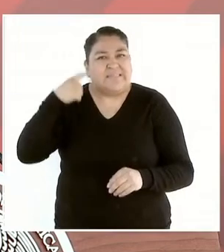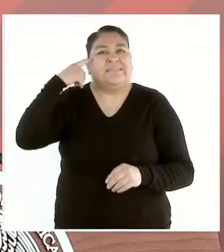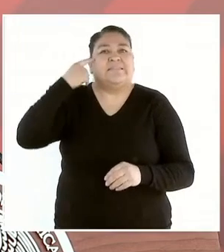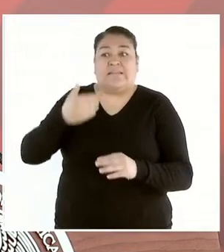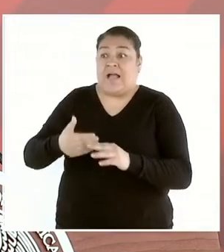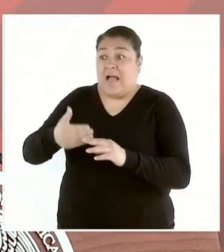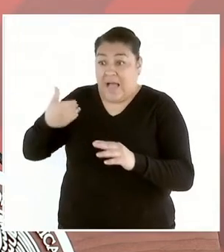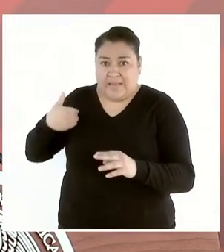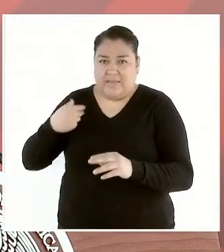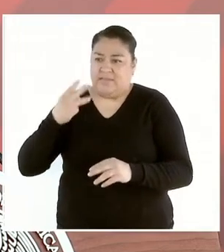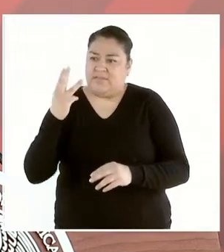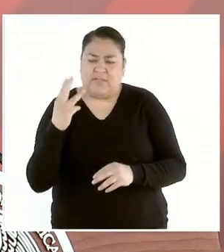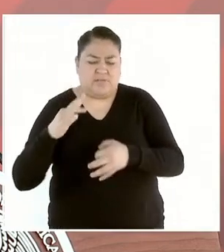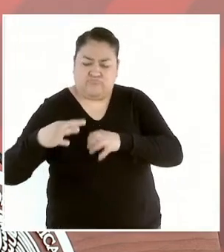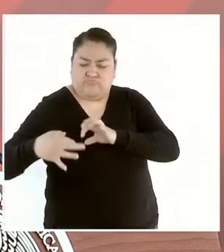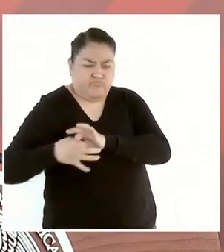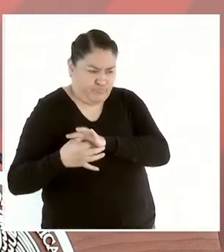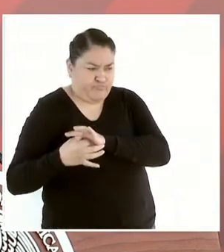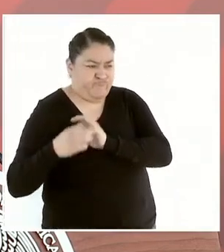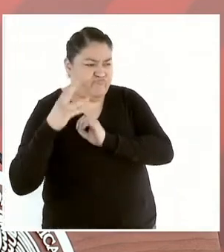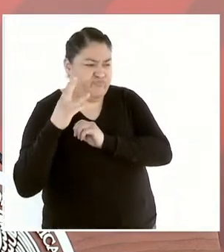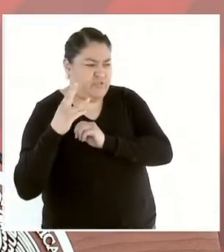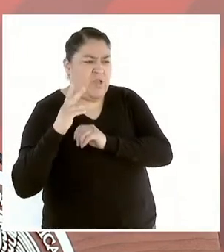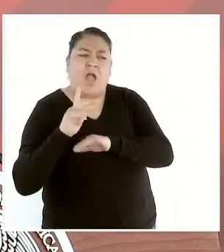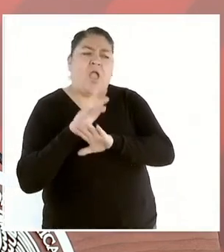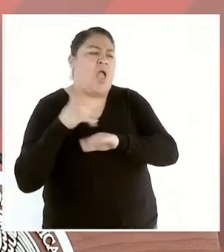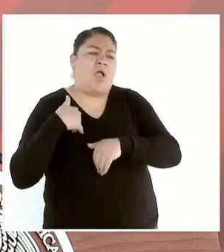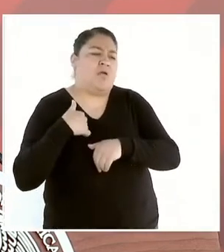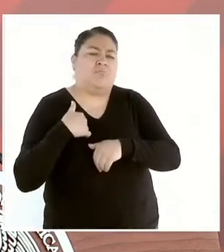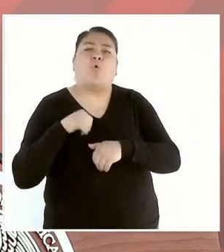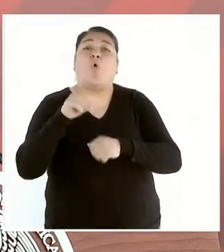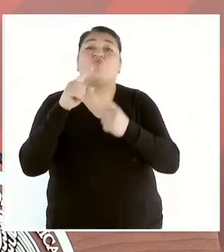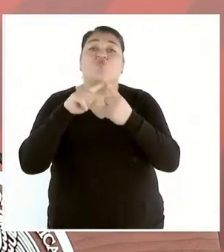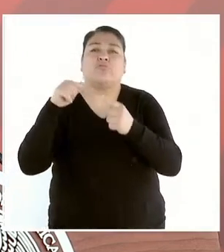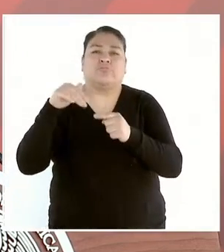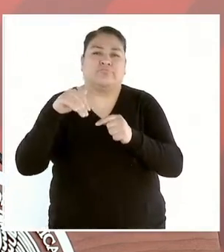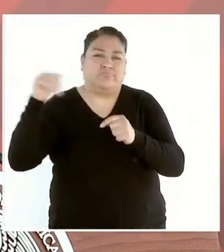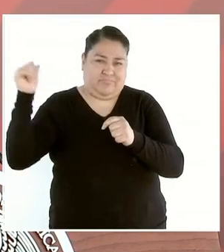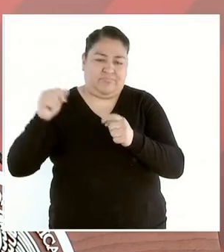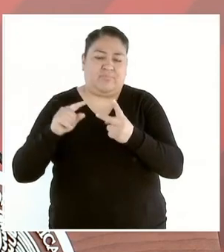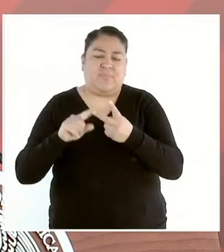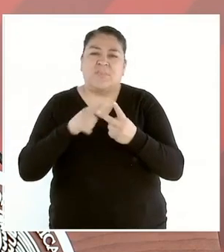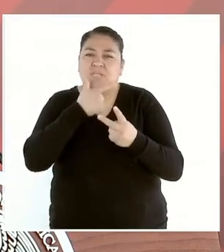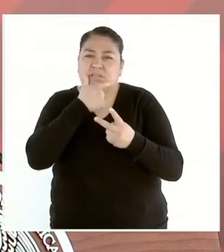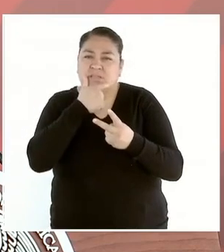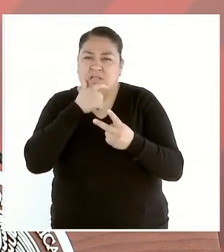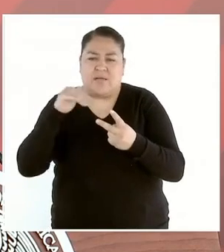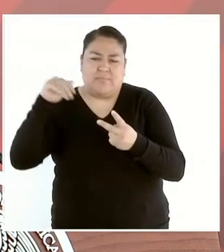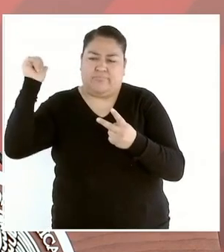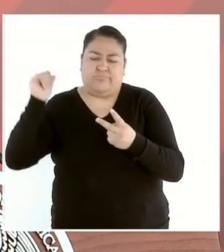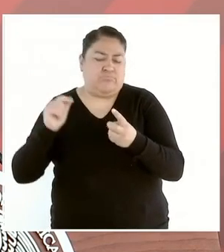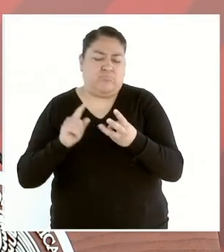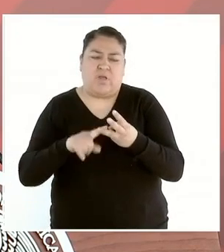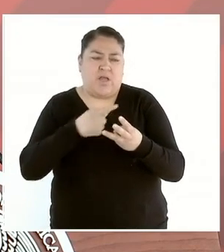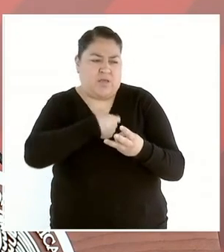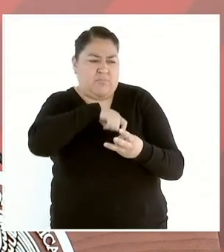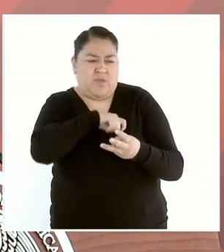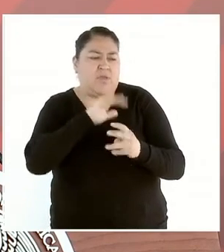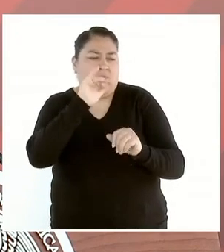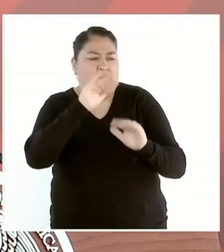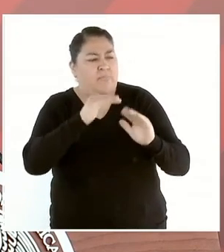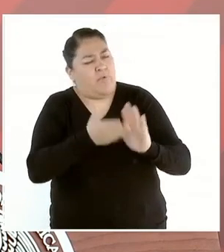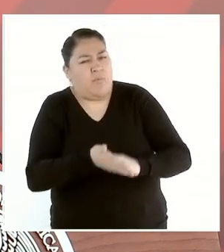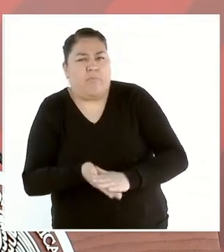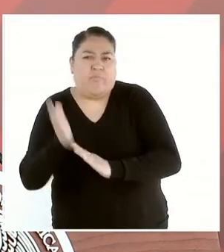alianza tripartita españoles e ingleses abandonaron las costas del